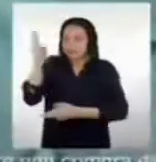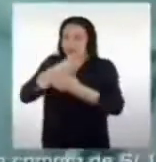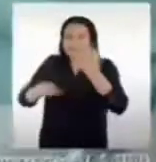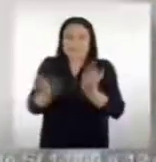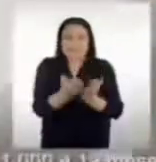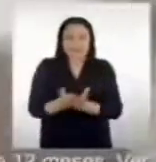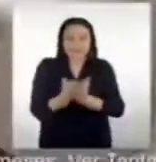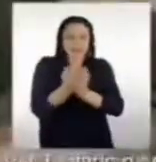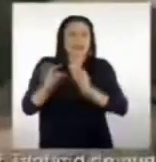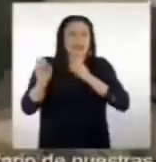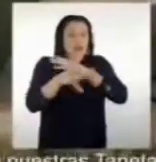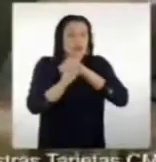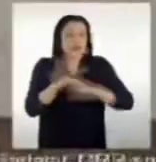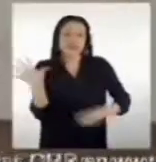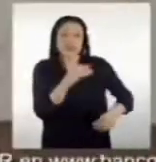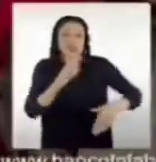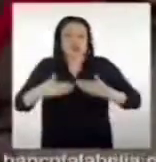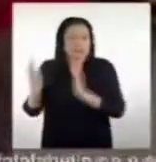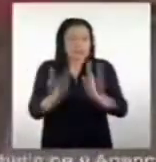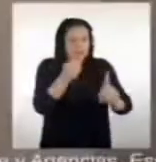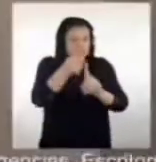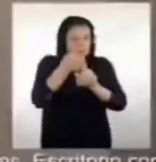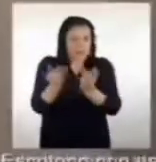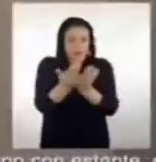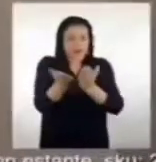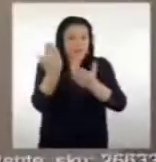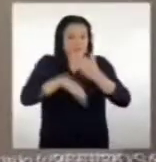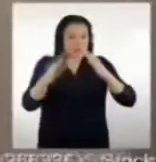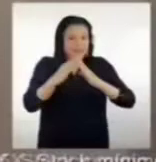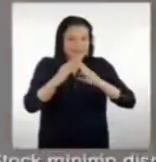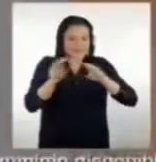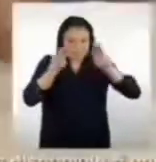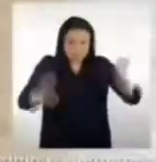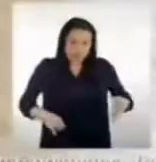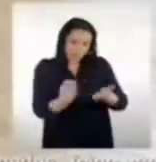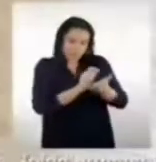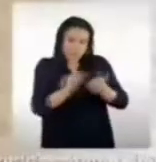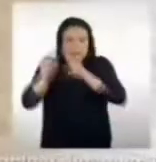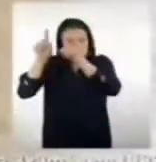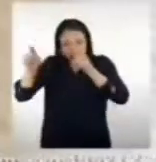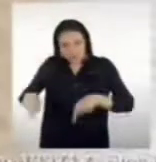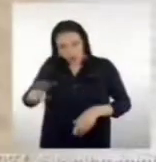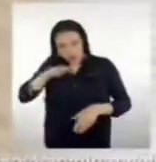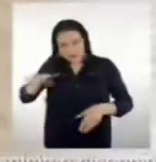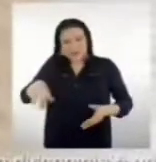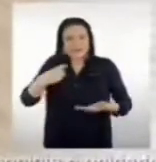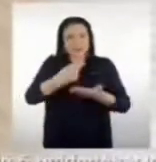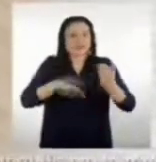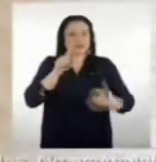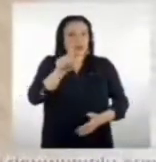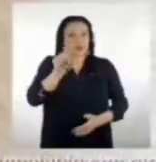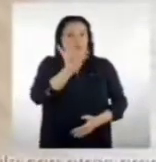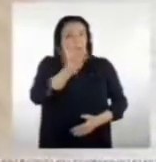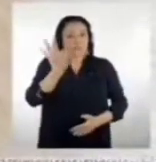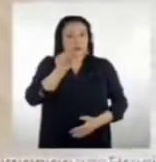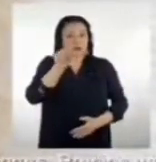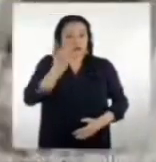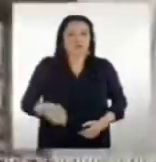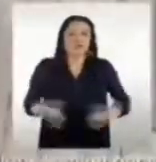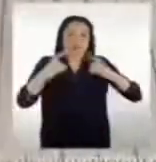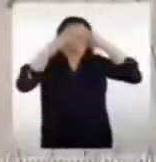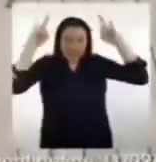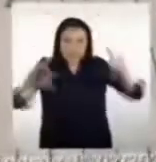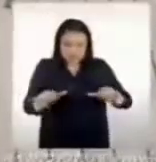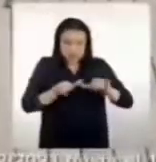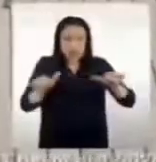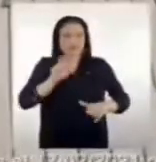casa, porque este regreso a clases online todos pueden armar. ¡Mi propio juego en casa! Escritorio con estante a solo 199 soles con 90.